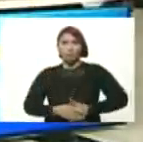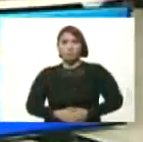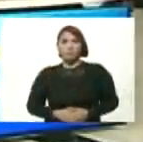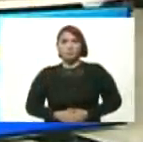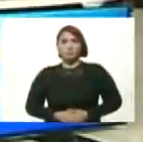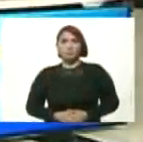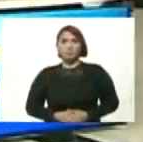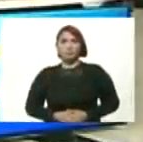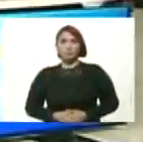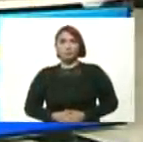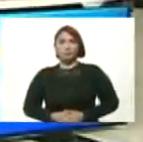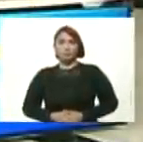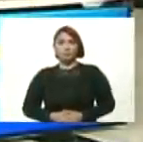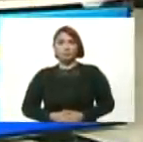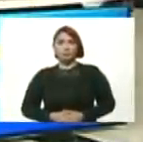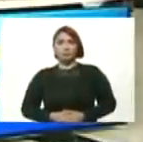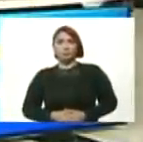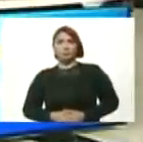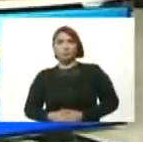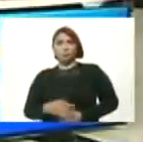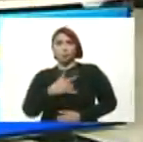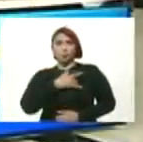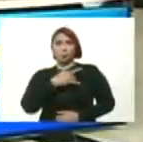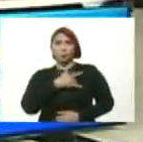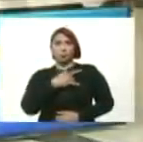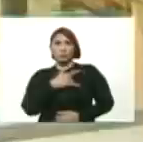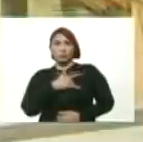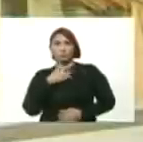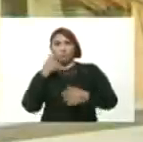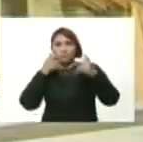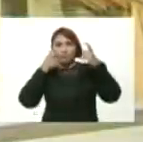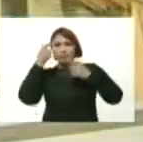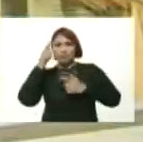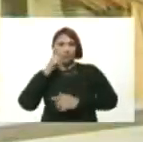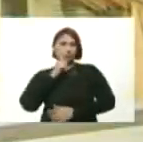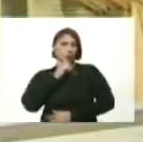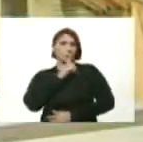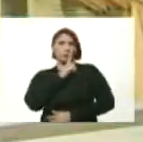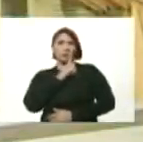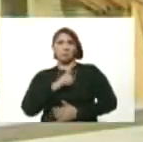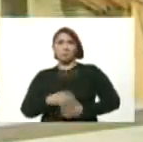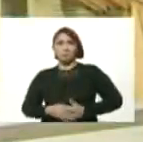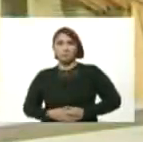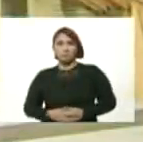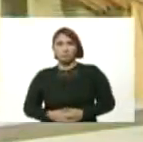universidad de las ciencias de la salud hugo chávez fría